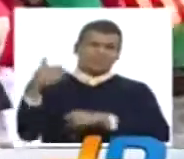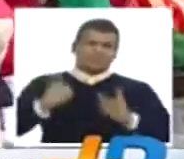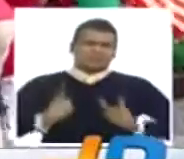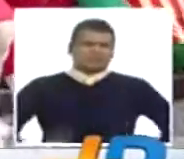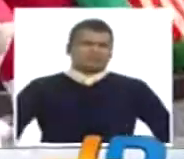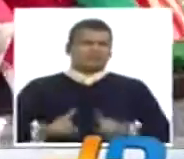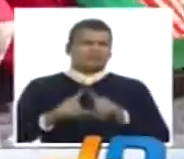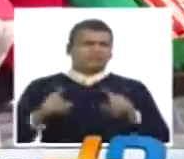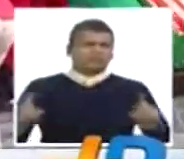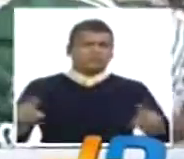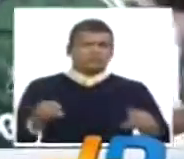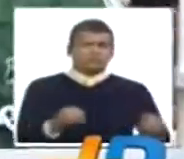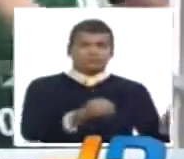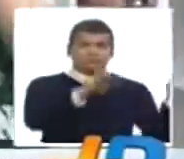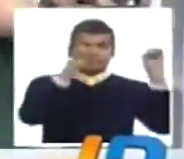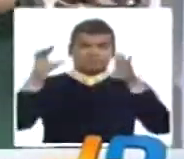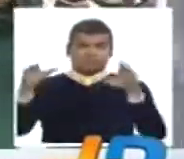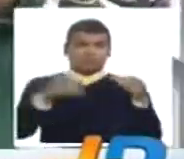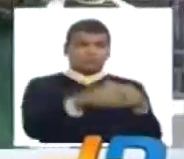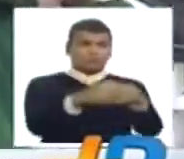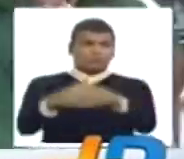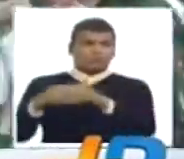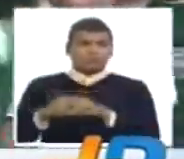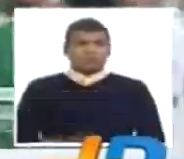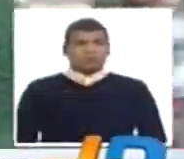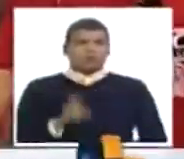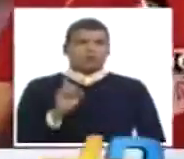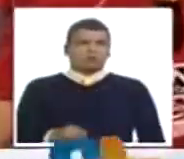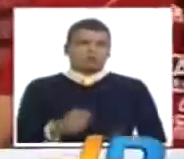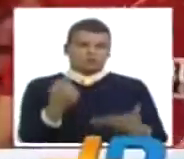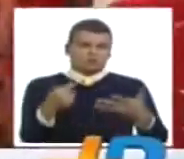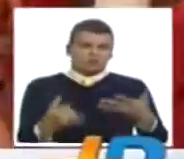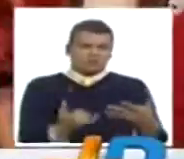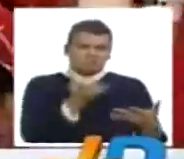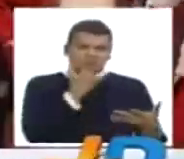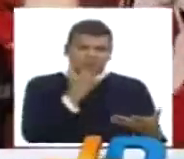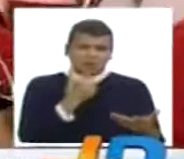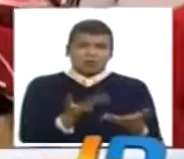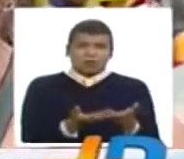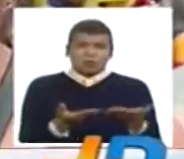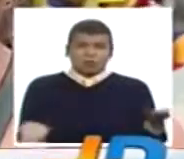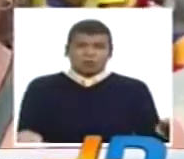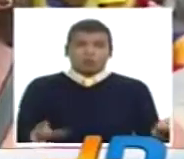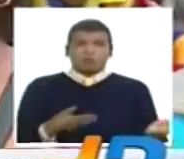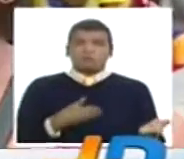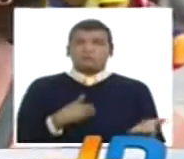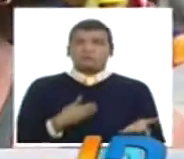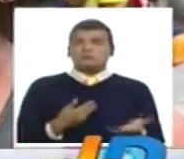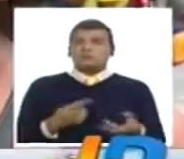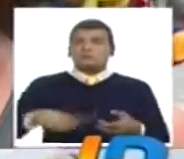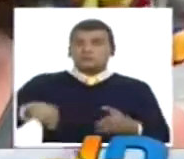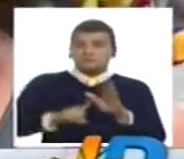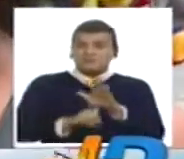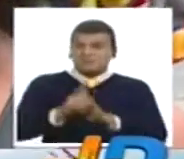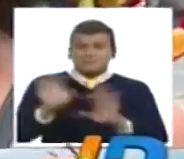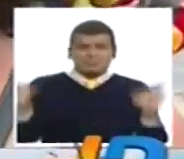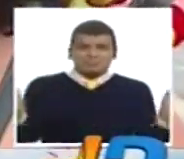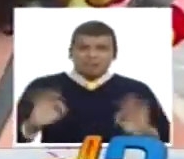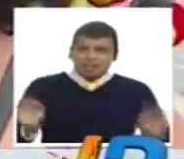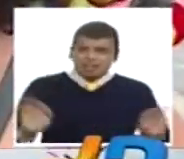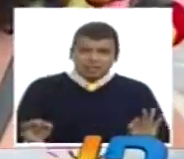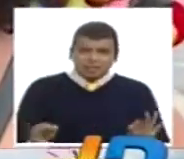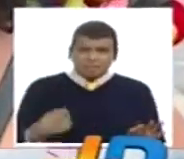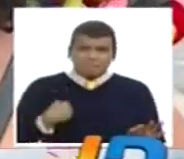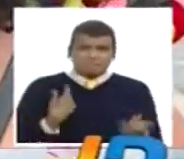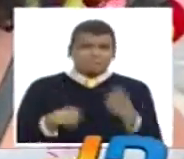camisetas, más que el traslado de los equipos, fueron los malos resultados los que acabaron con su negocio. Fútbol no ha habido aquí casi un año